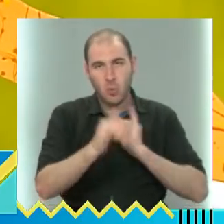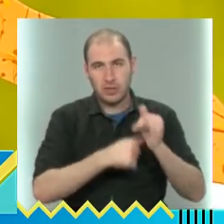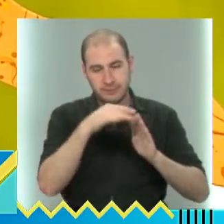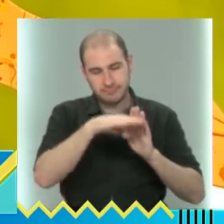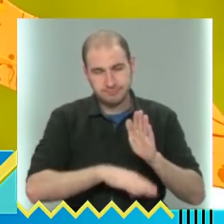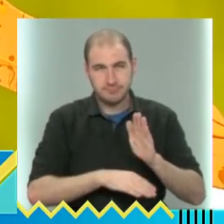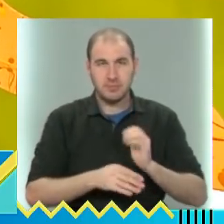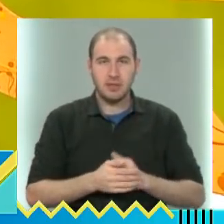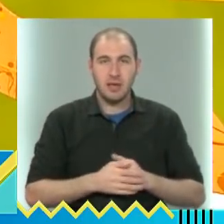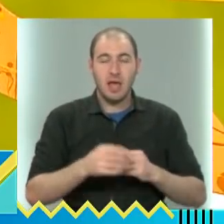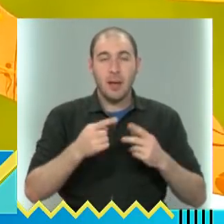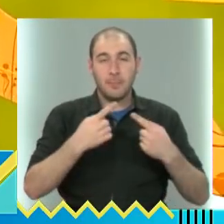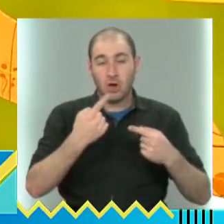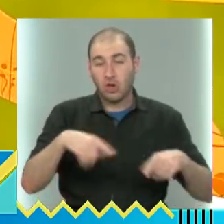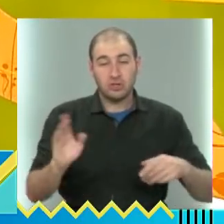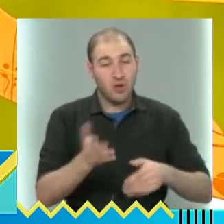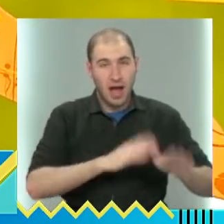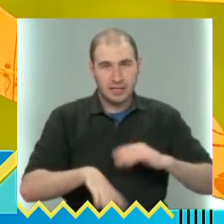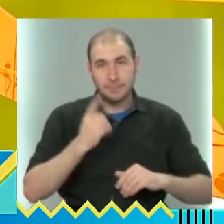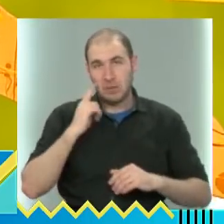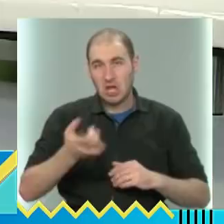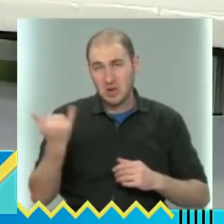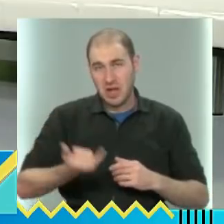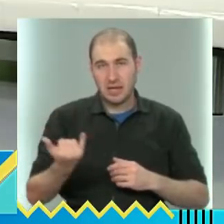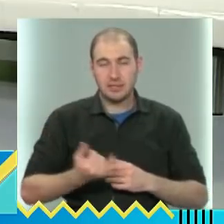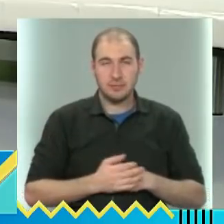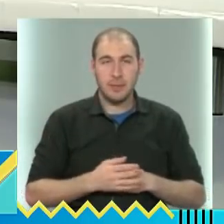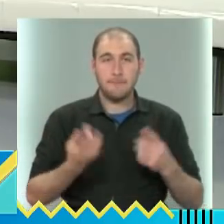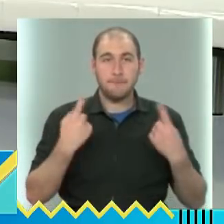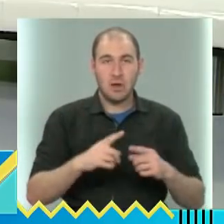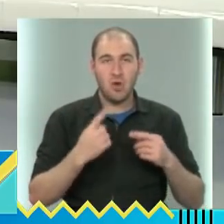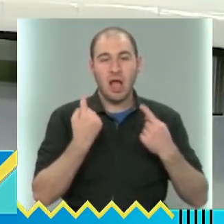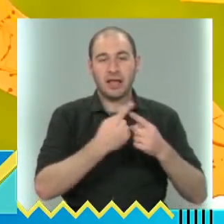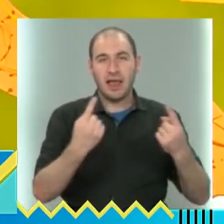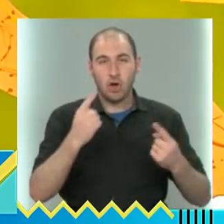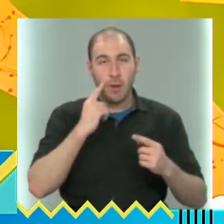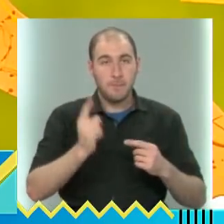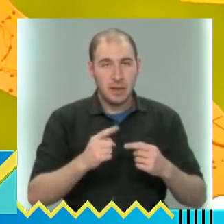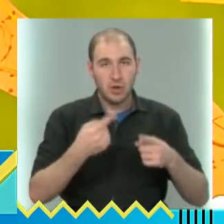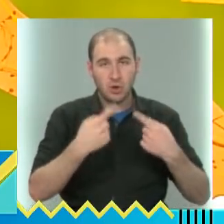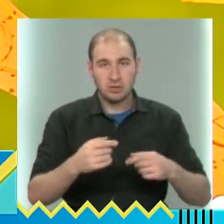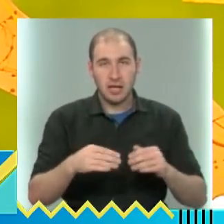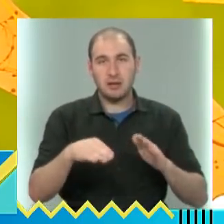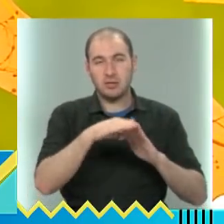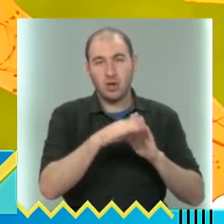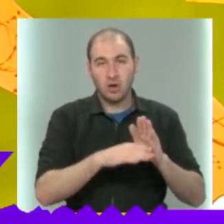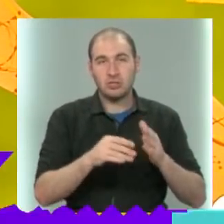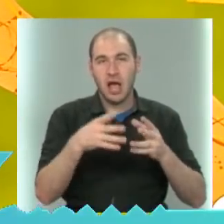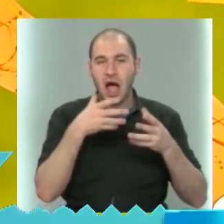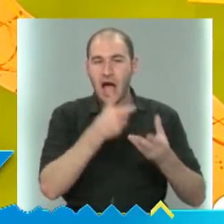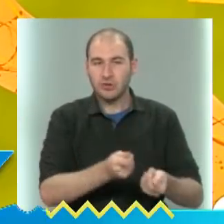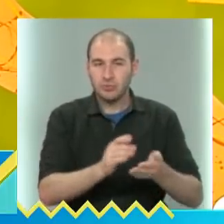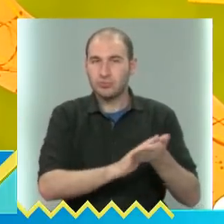eso. A ver, toda actividad tiene riesgo, es una realidad. Ahora, para cada tipo de riesgo que tiene la actividad existe una acción de